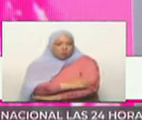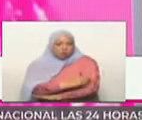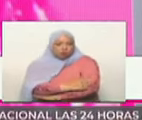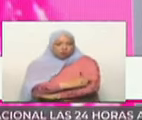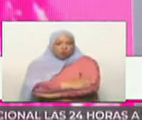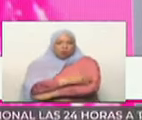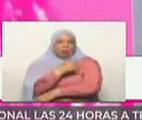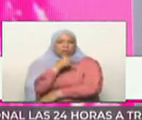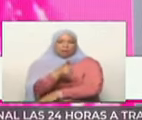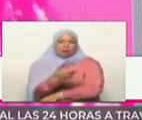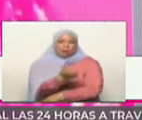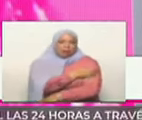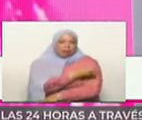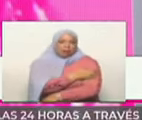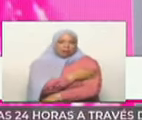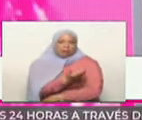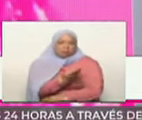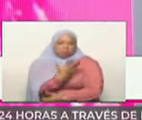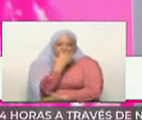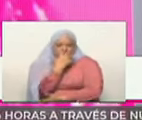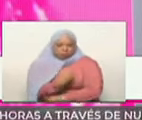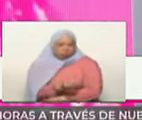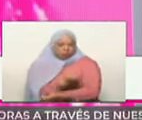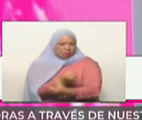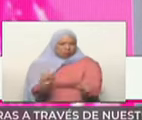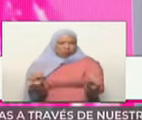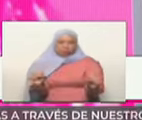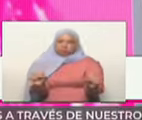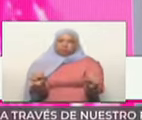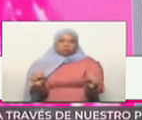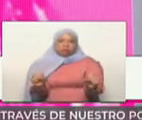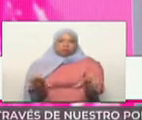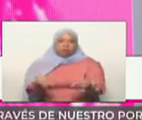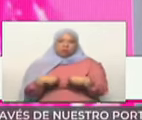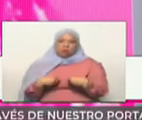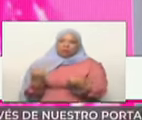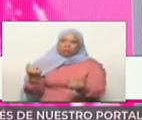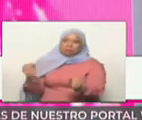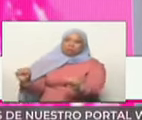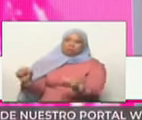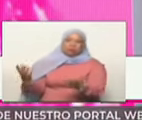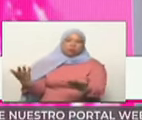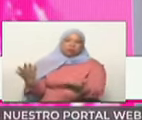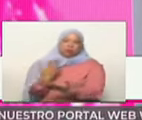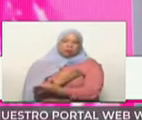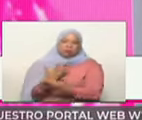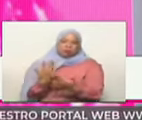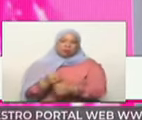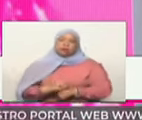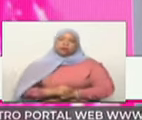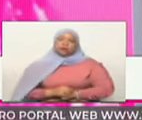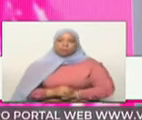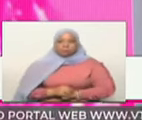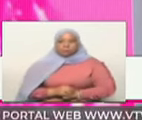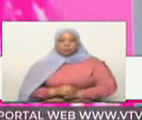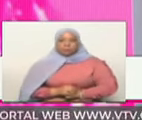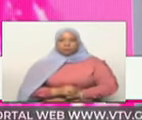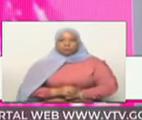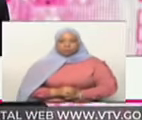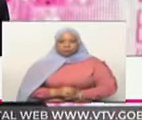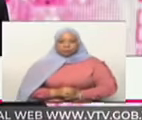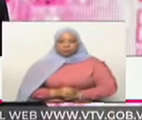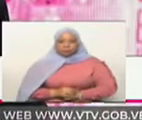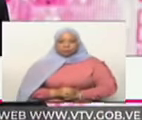postura inefable, por decirlo menos, de Lula da Silva. Mire, en primer lugar,